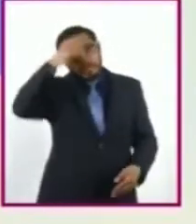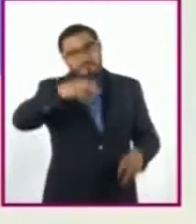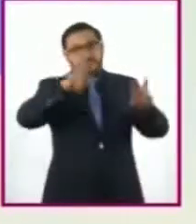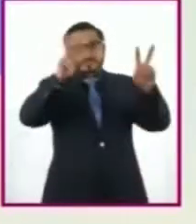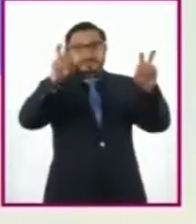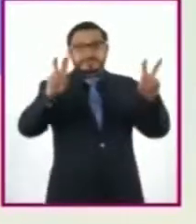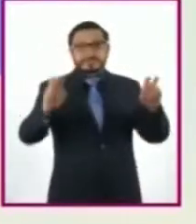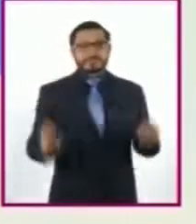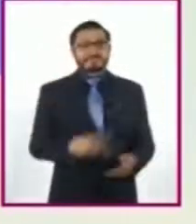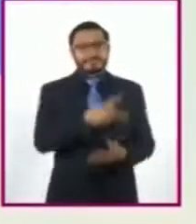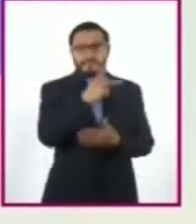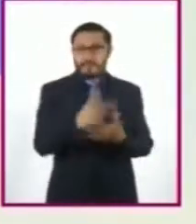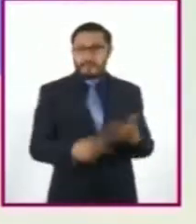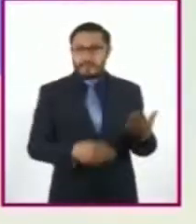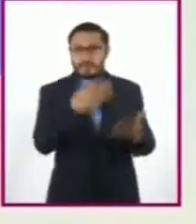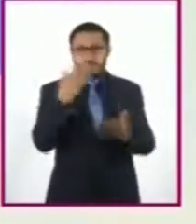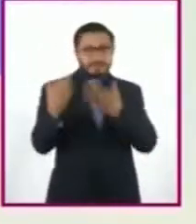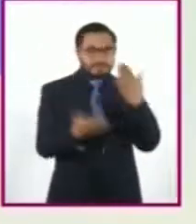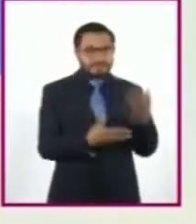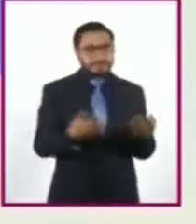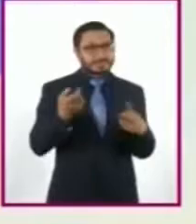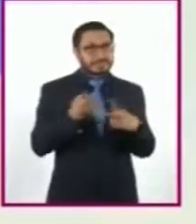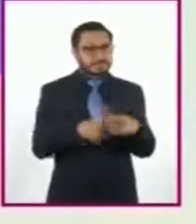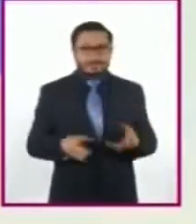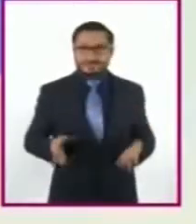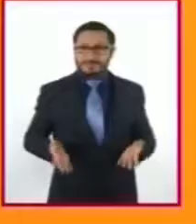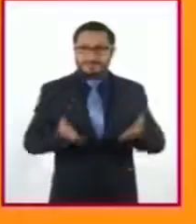estudios. Empezamos.